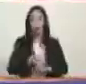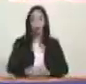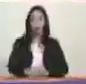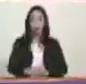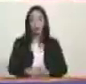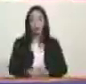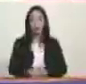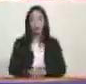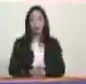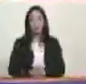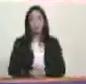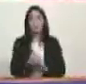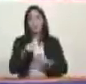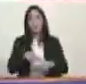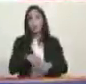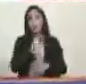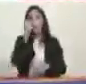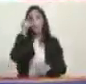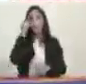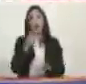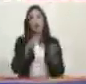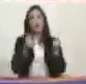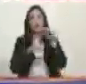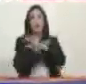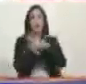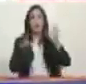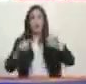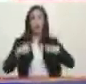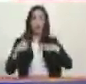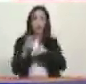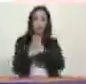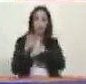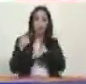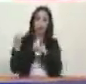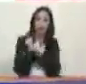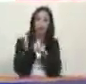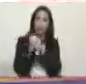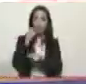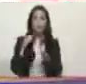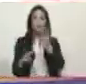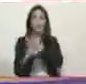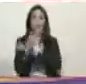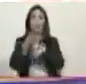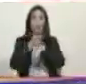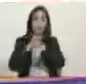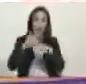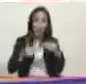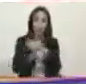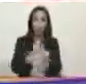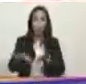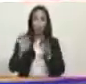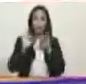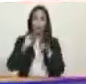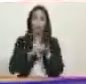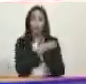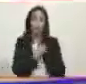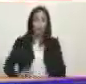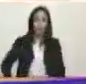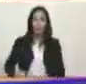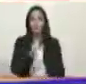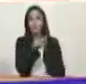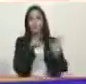5 de febrero, es el día número 26 de mi gobierno, del segundo gobierno, reelecto, día